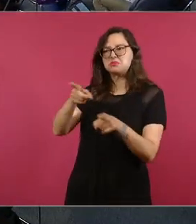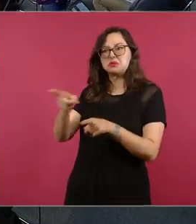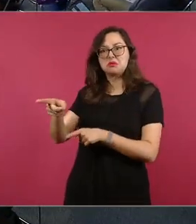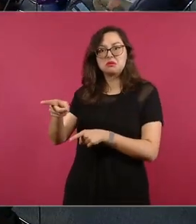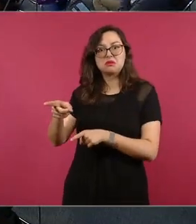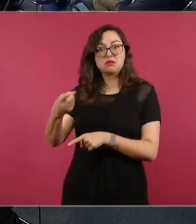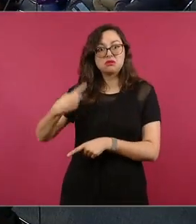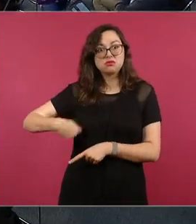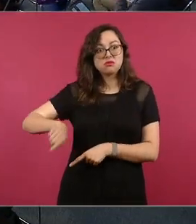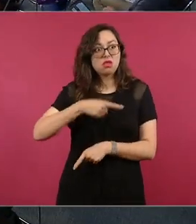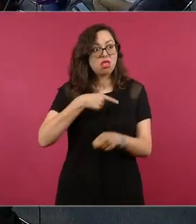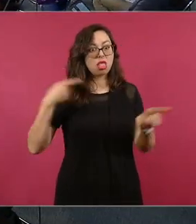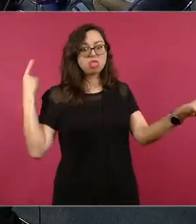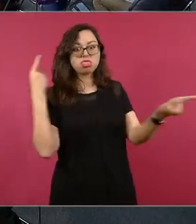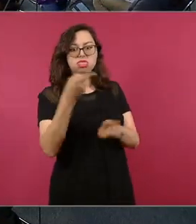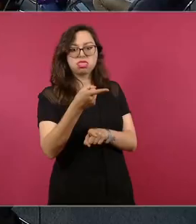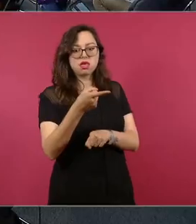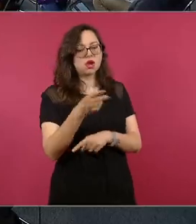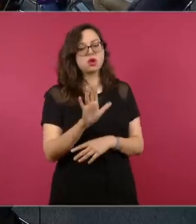porque